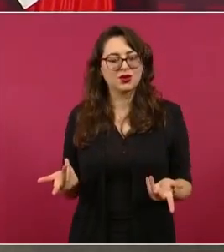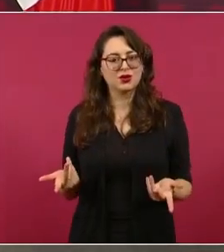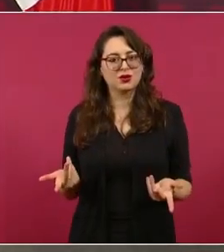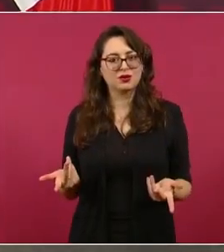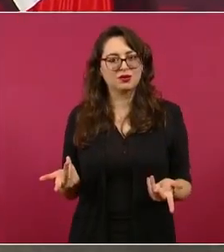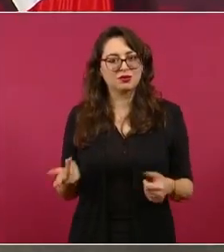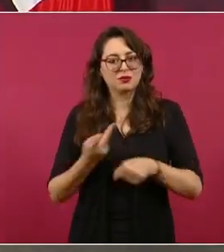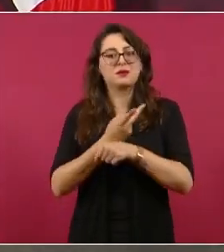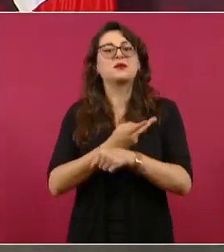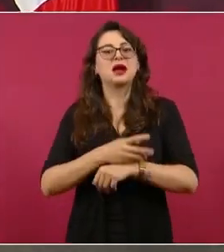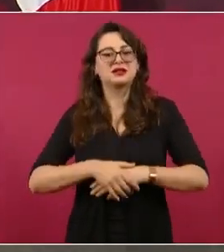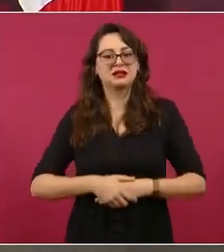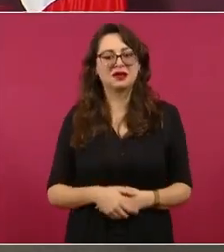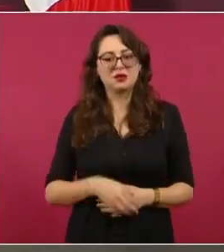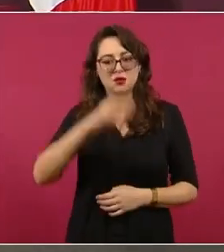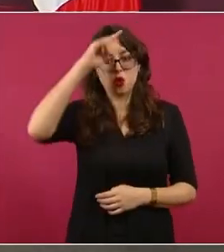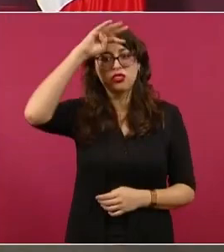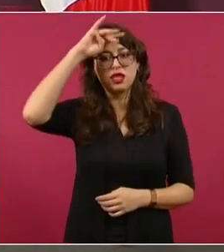¿Quiénes?